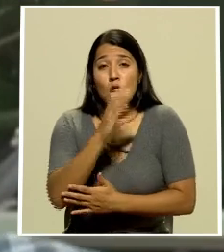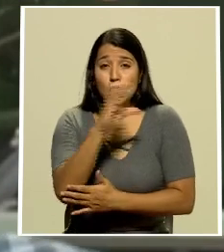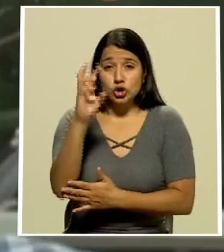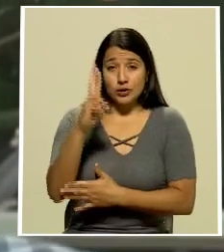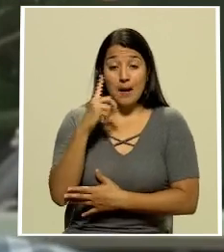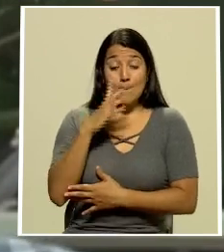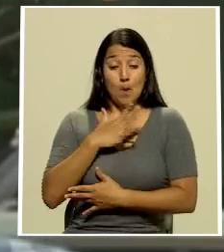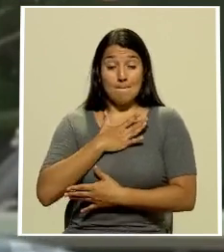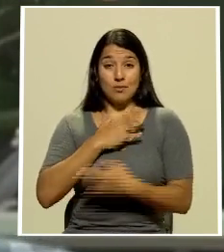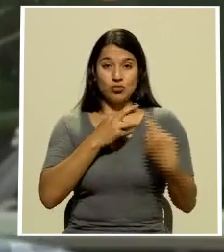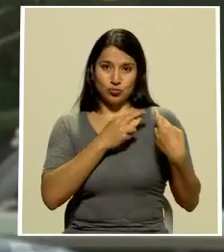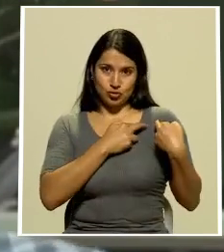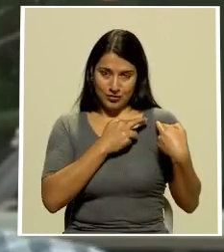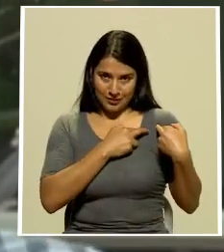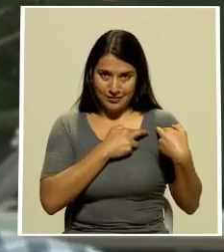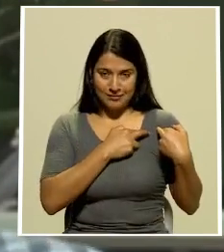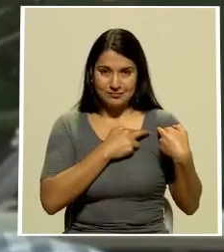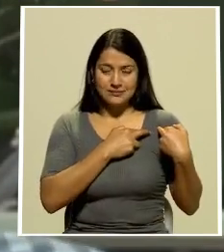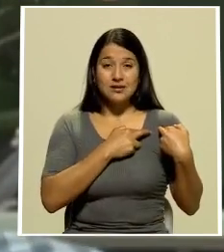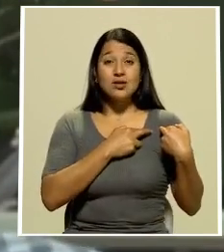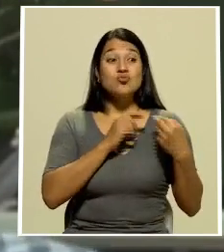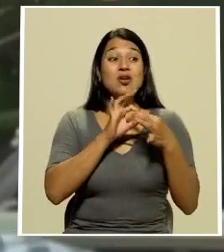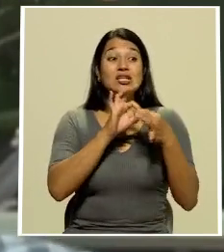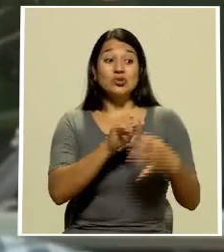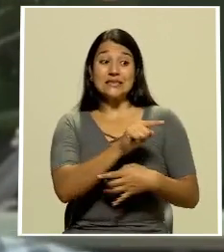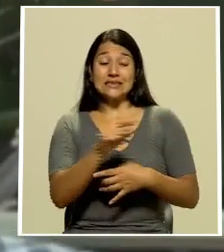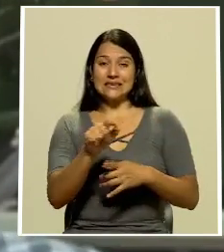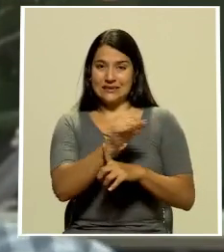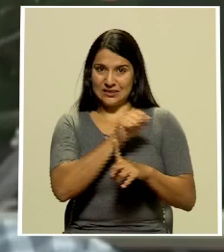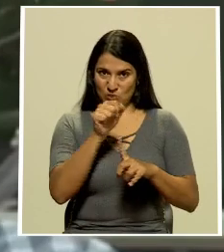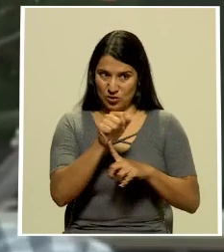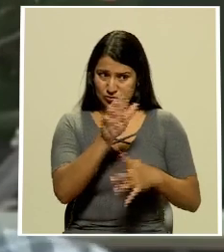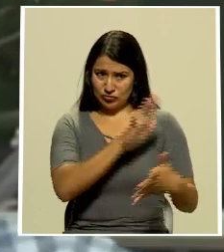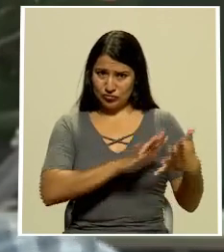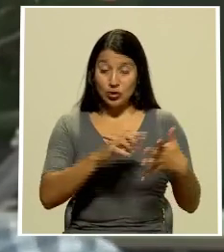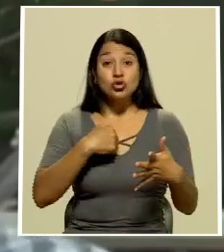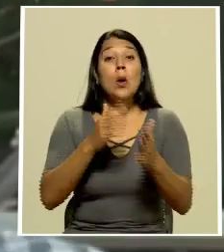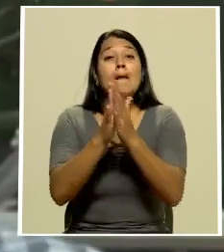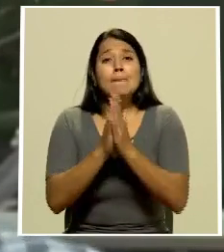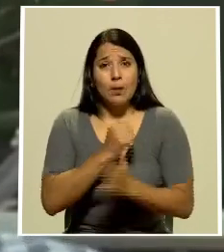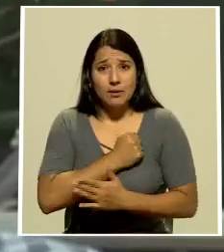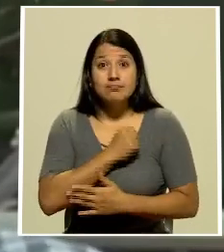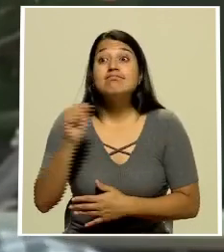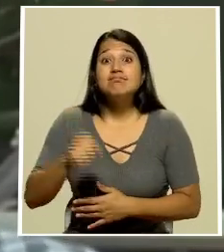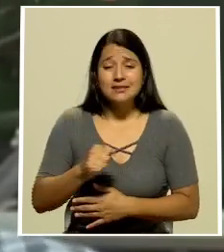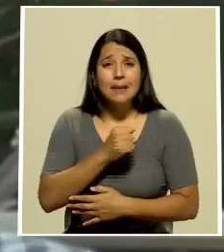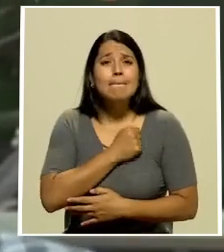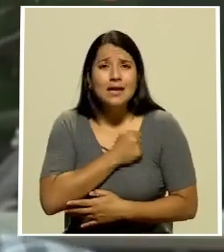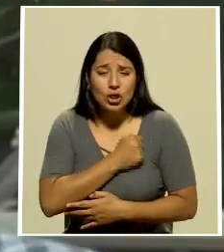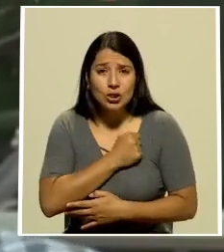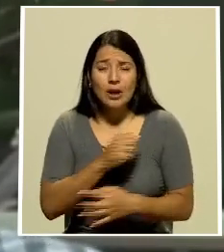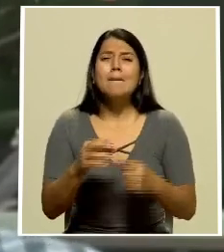que me puede corresponder en cuanto al estado de esas cosas. Pido perdón, sí, perdón, en especial a